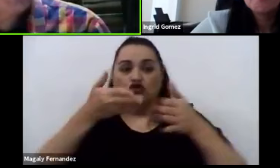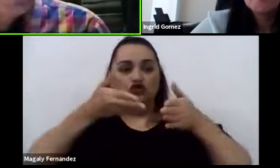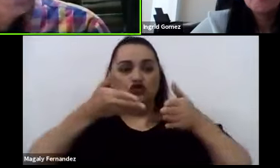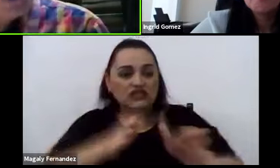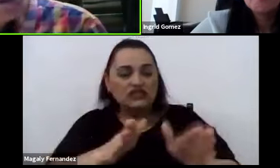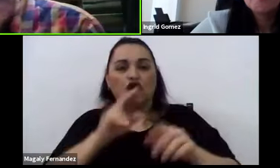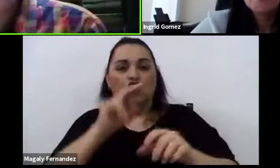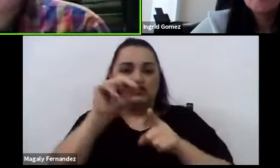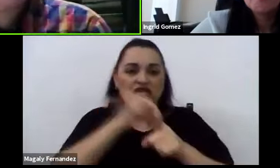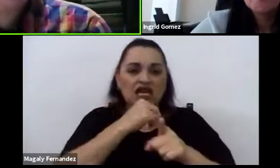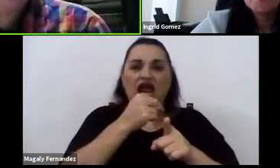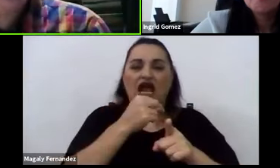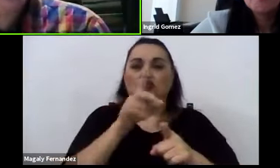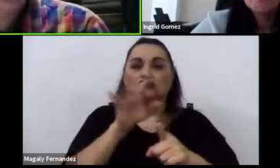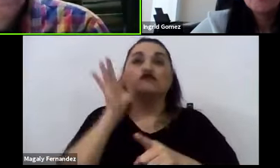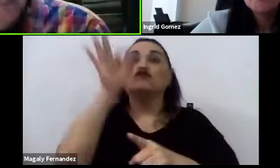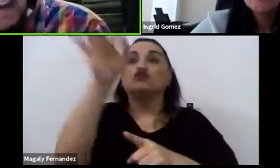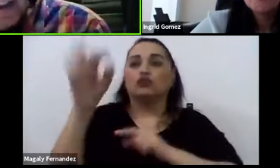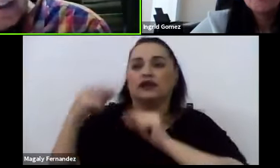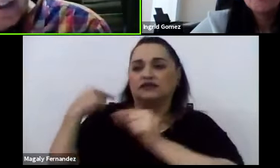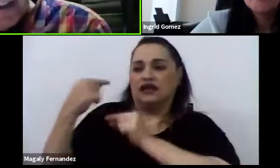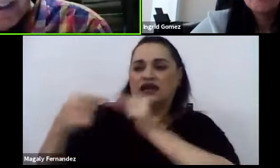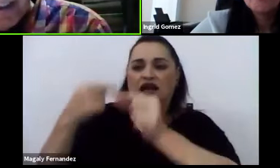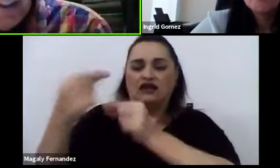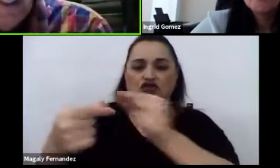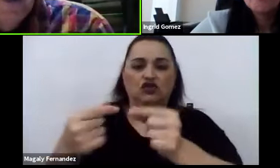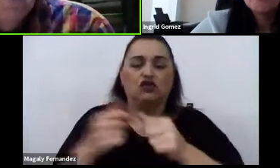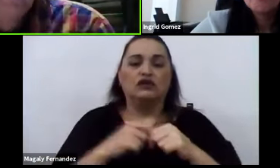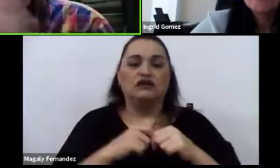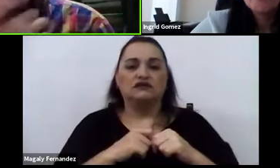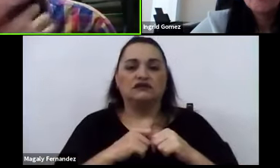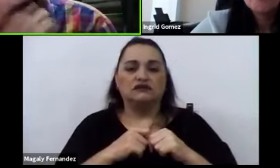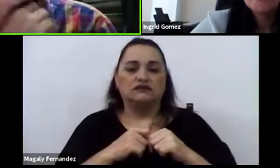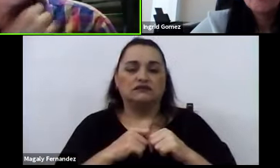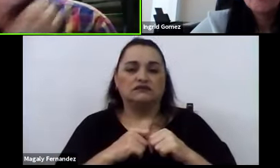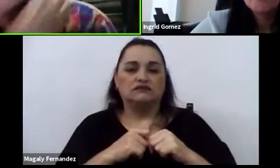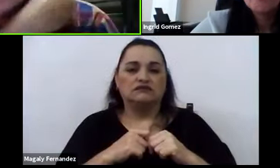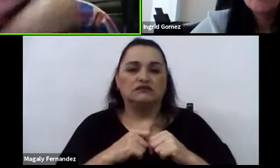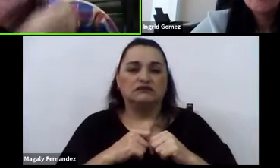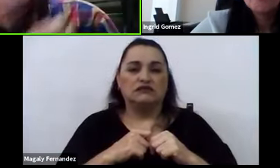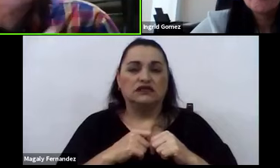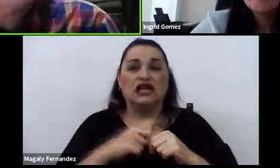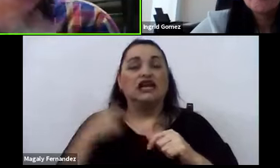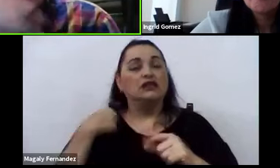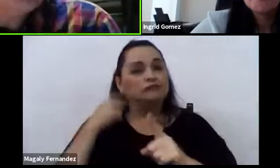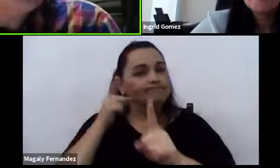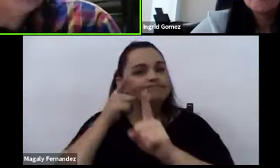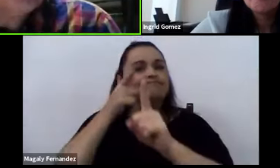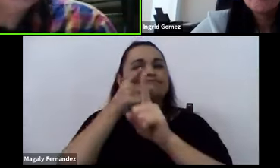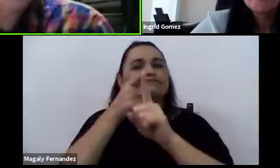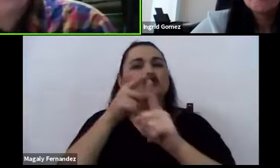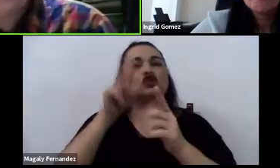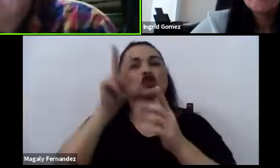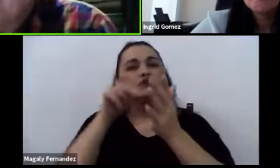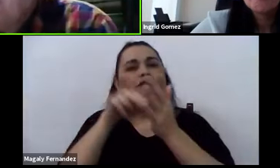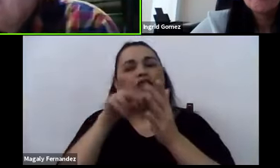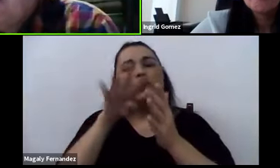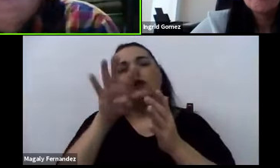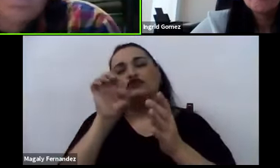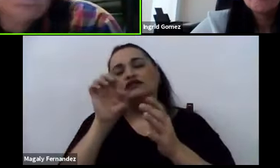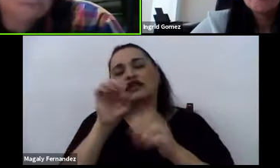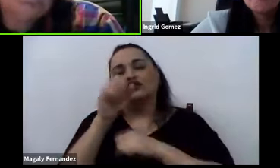nuestros nietos, las futuras generaciones, y nos lleva 2400 años